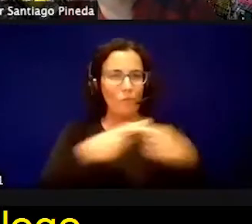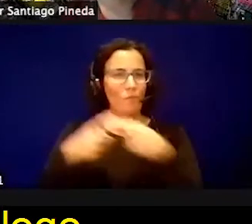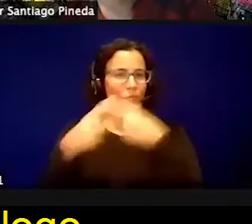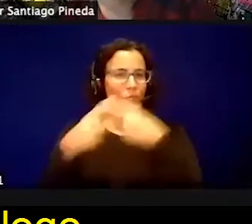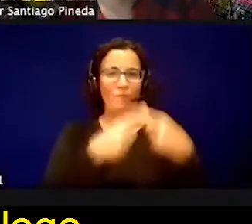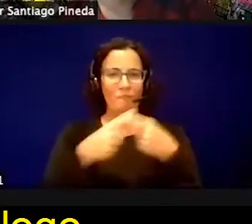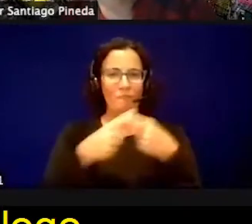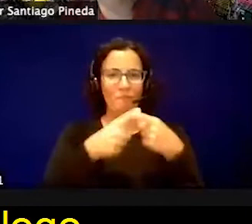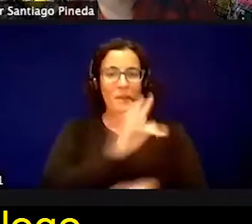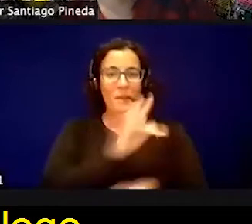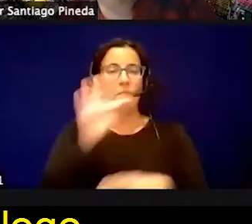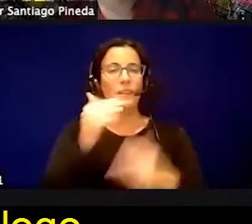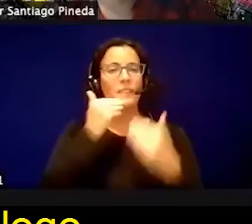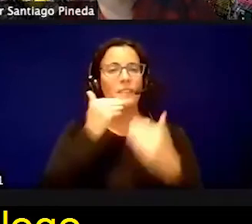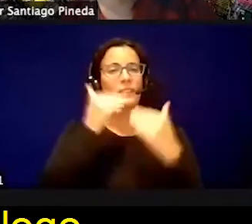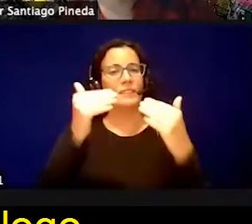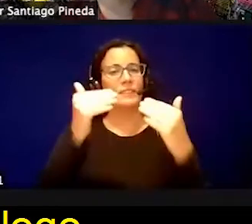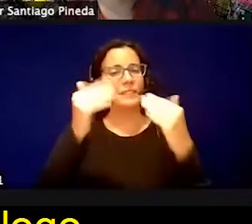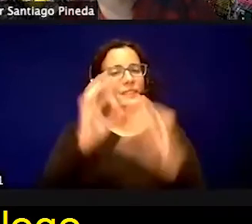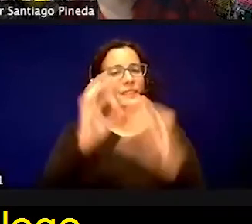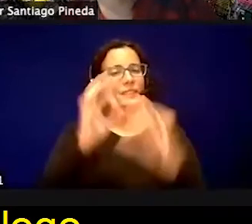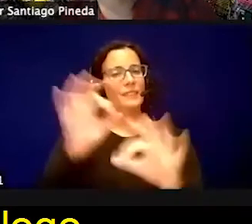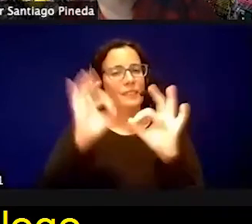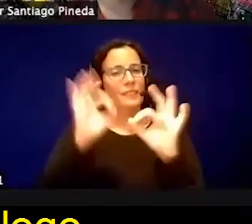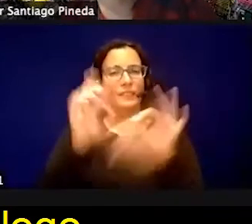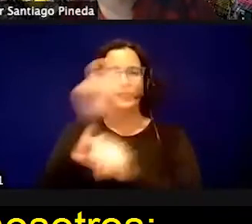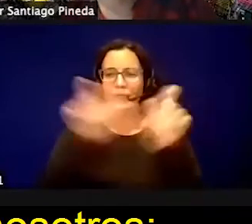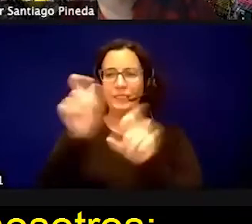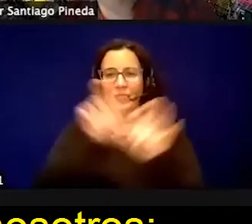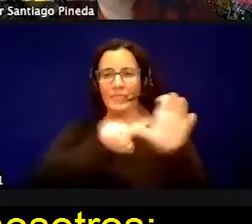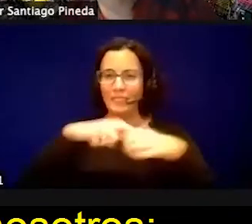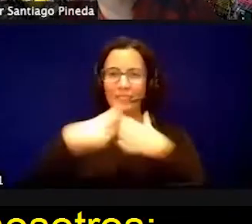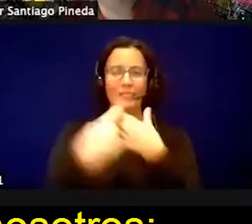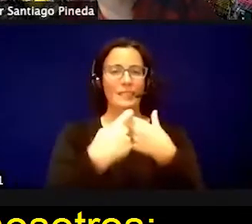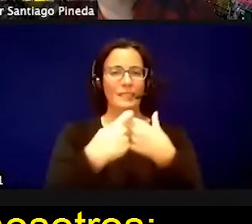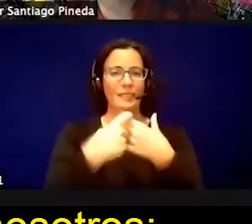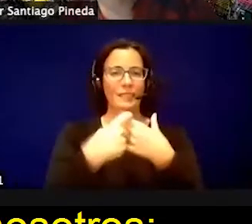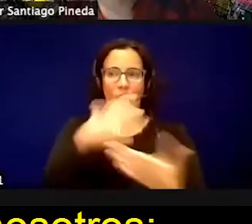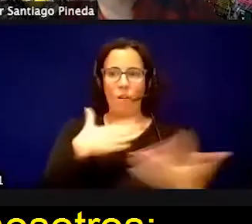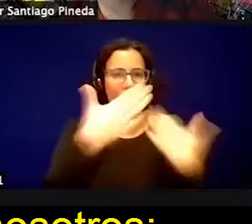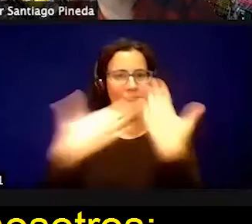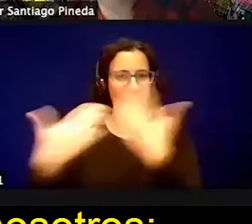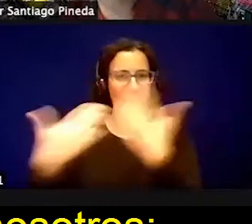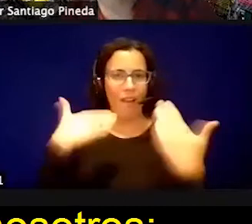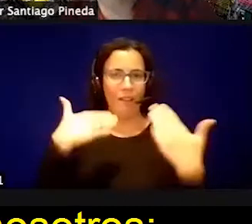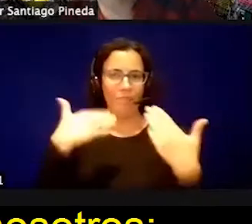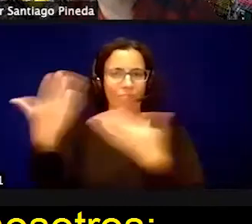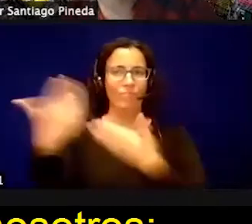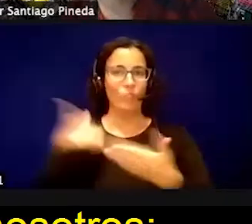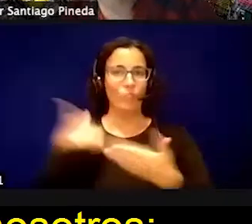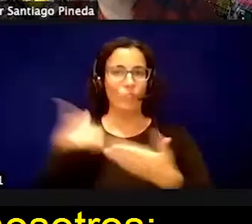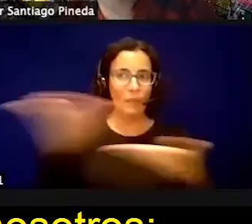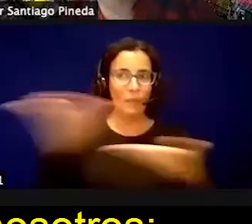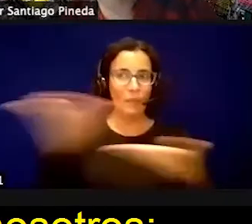agradecer especialmente a nuestros participantes en este diálogo que amablemente han aceptado nuestra invitación a participar y estar esta tarde con